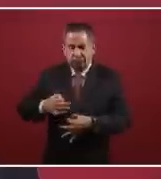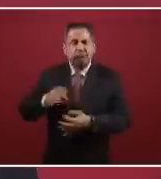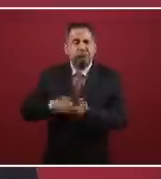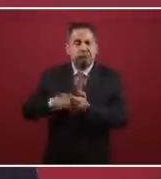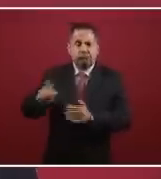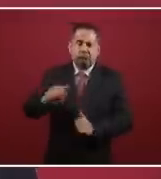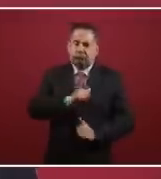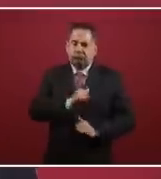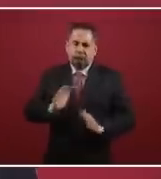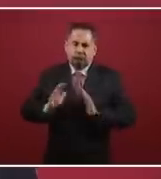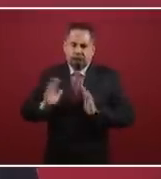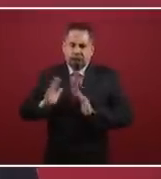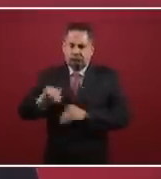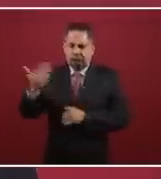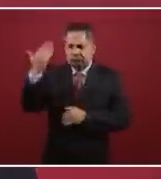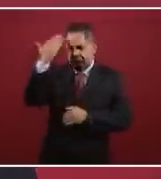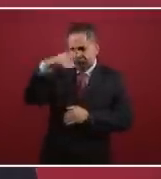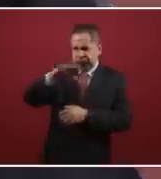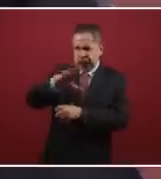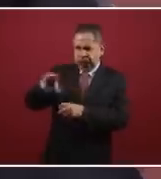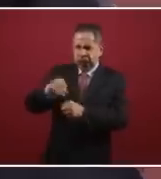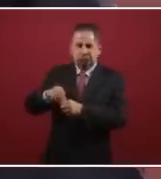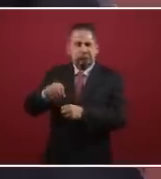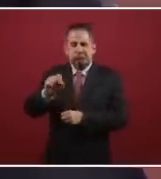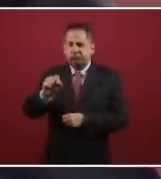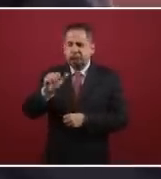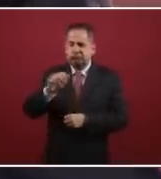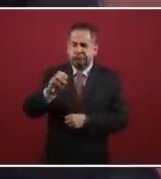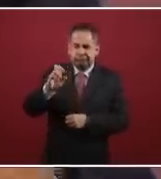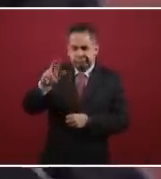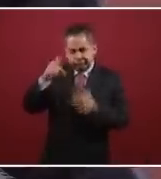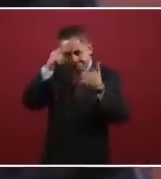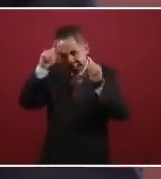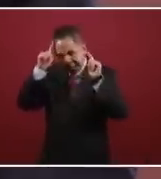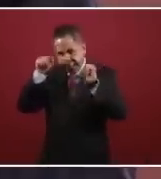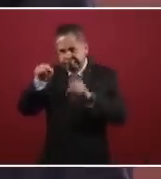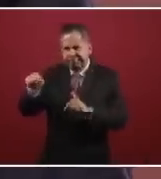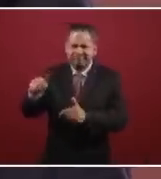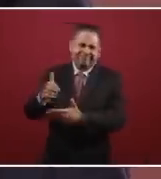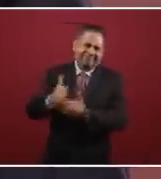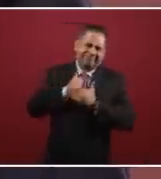del Ejército, de la Secretaría de Marina, nos están ayudando mucho.